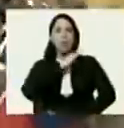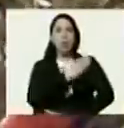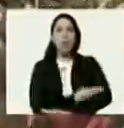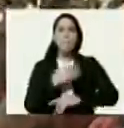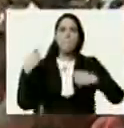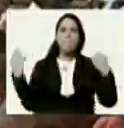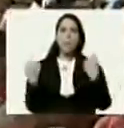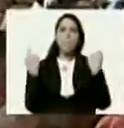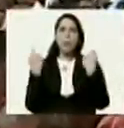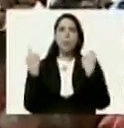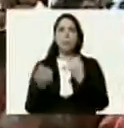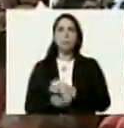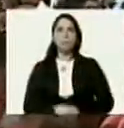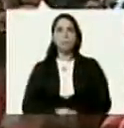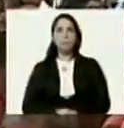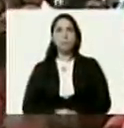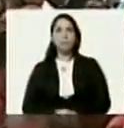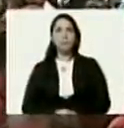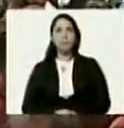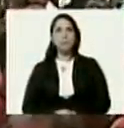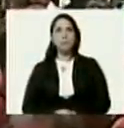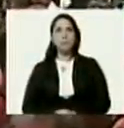popular.